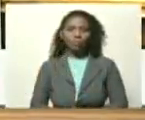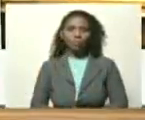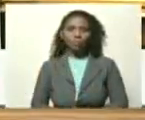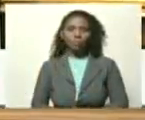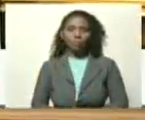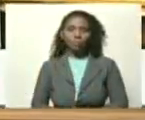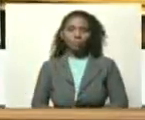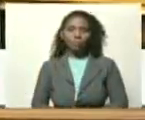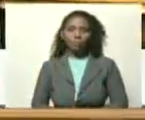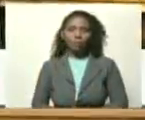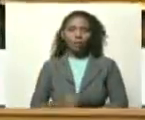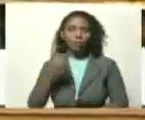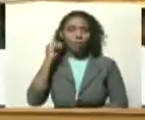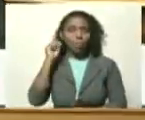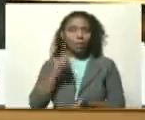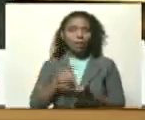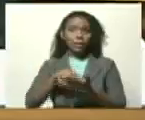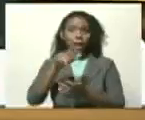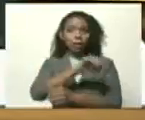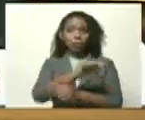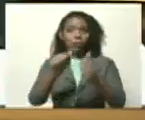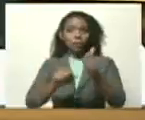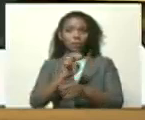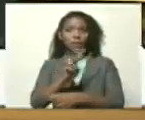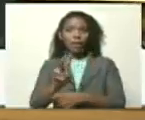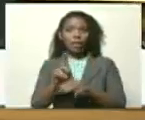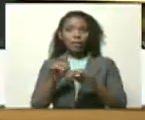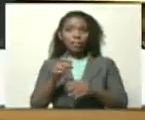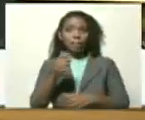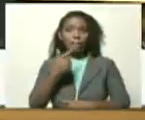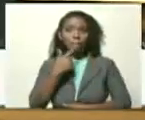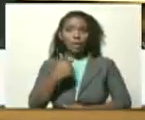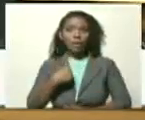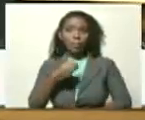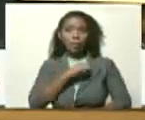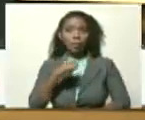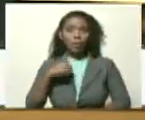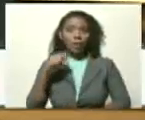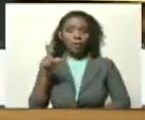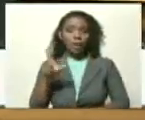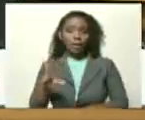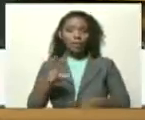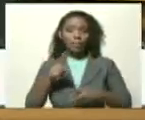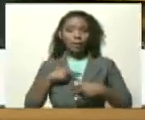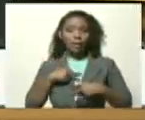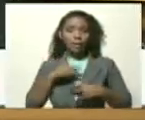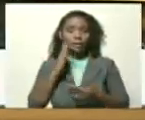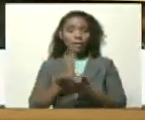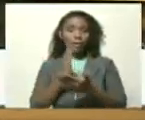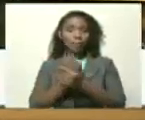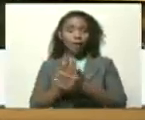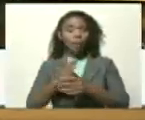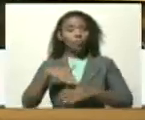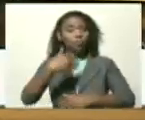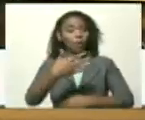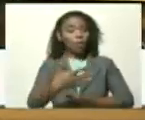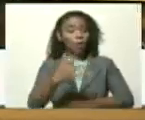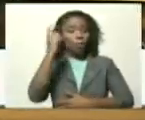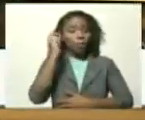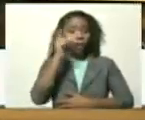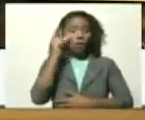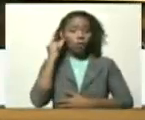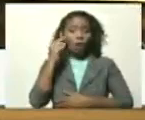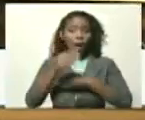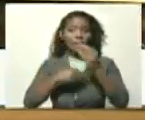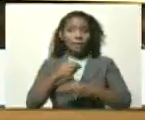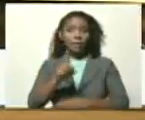La candidata a subsecretaria me dijo en privado antes que ella aceptaba la postulación siempre y cuando los diputados empiecen a hacer